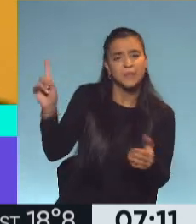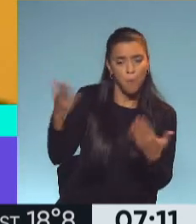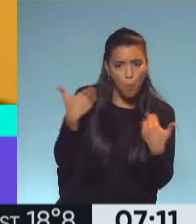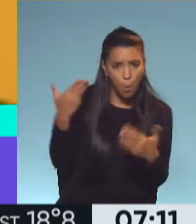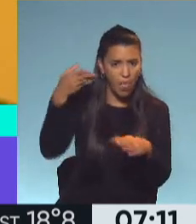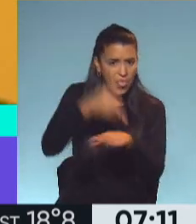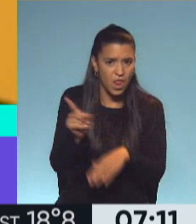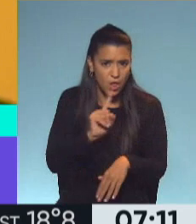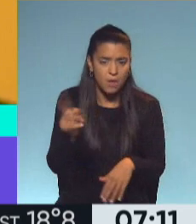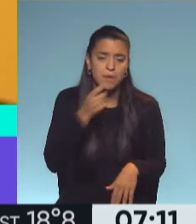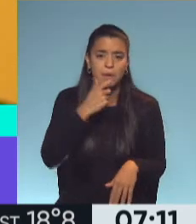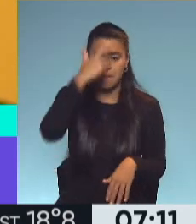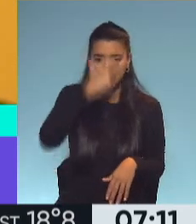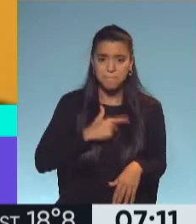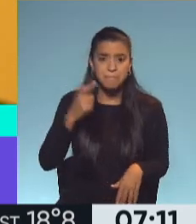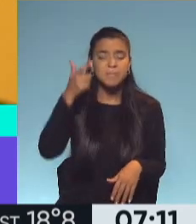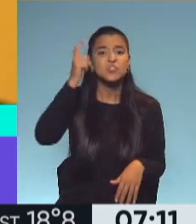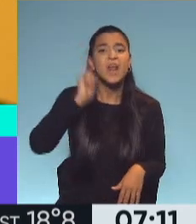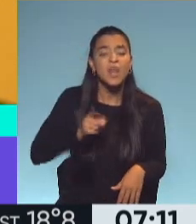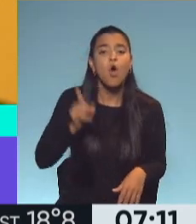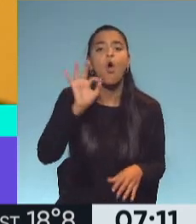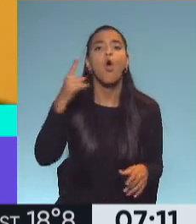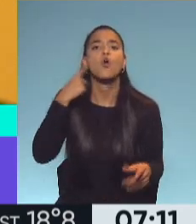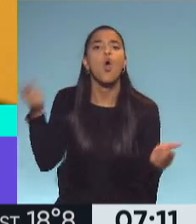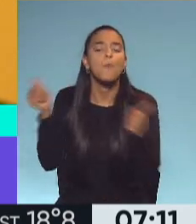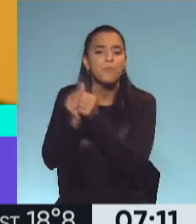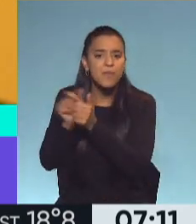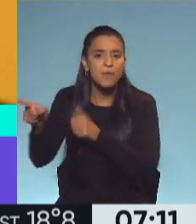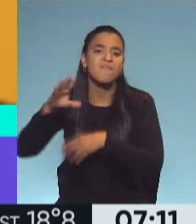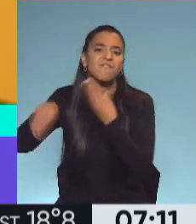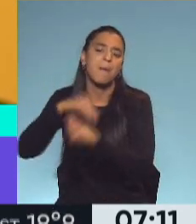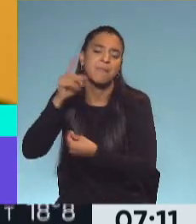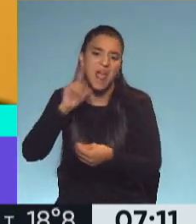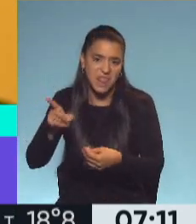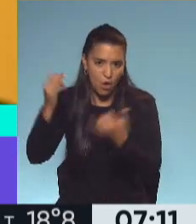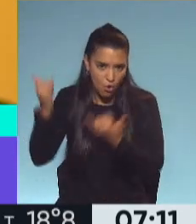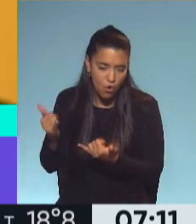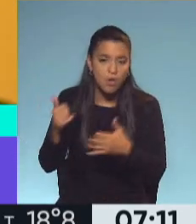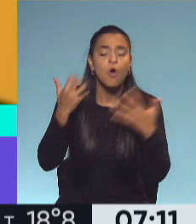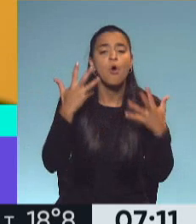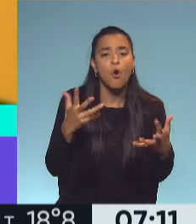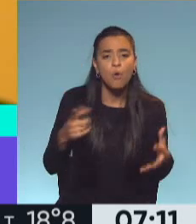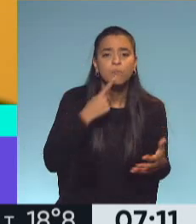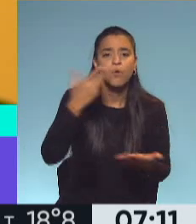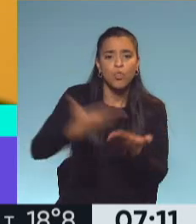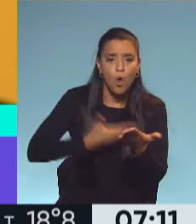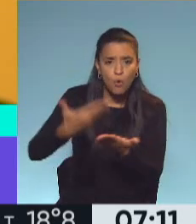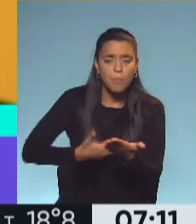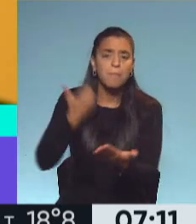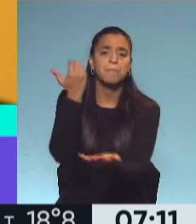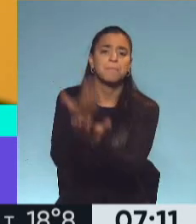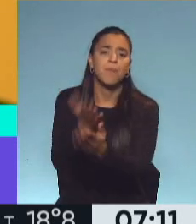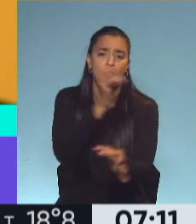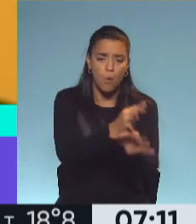aquellos estudiantes que son ellos personas de riesgo o que conviven con familiares de riesgo y obviamente presentando la documentación y el pedido